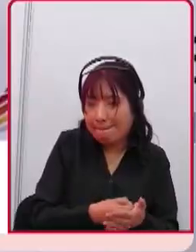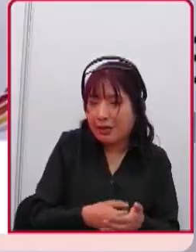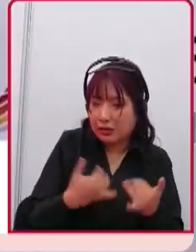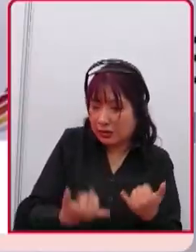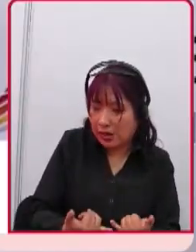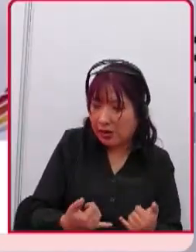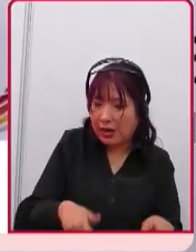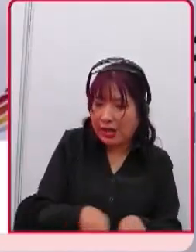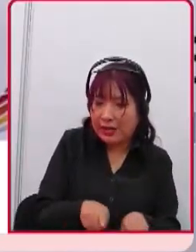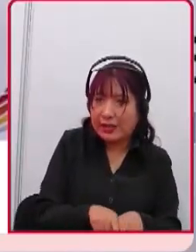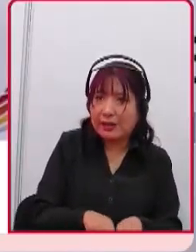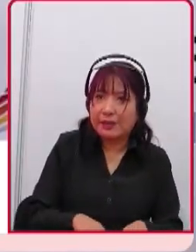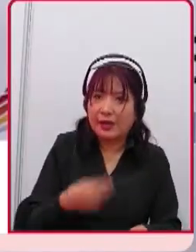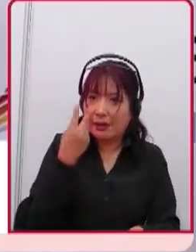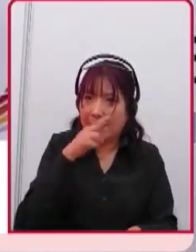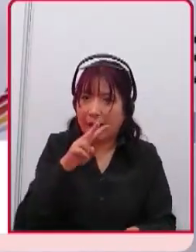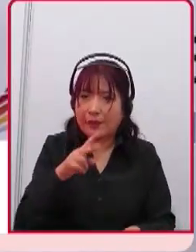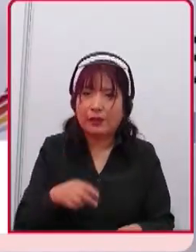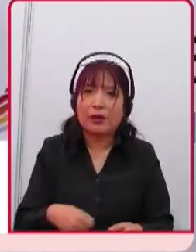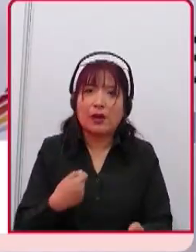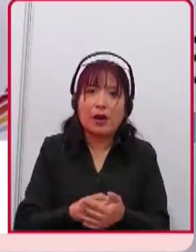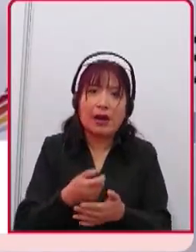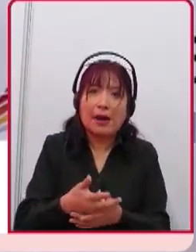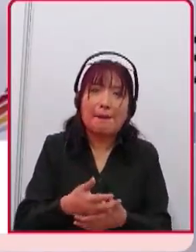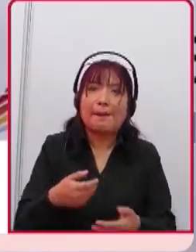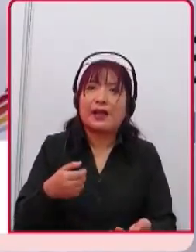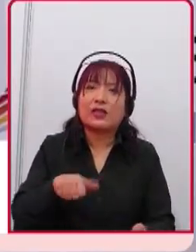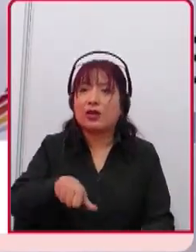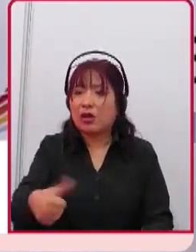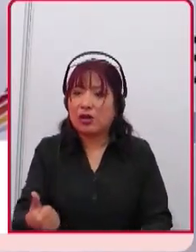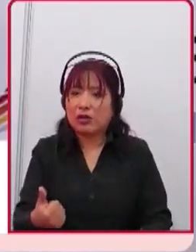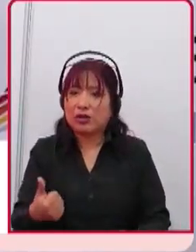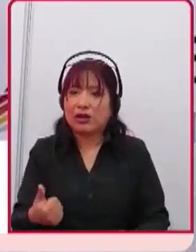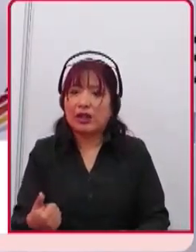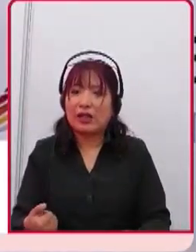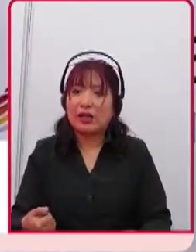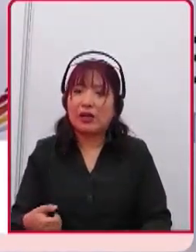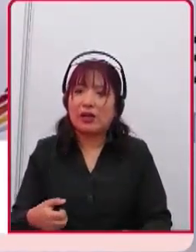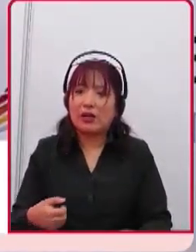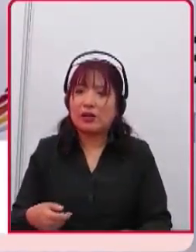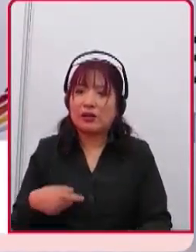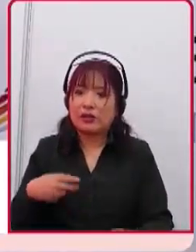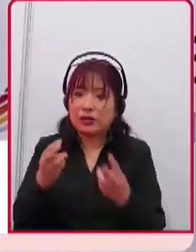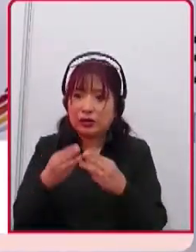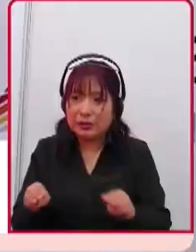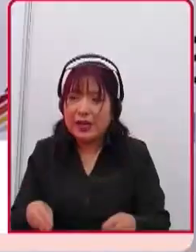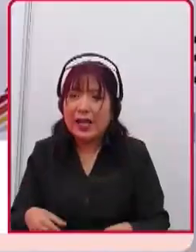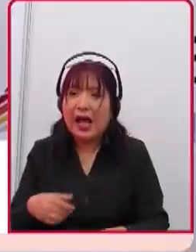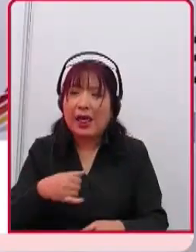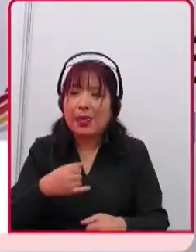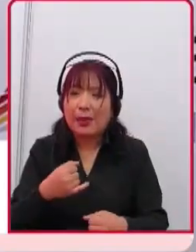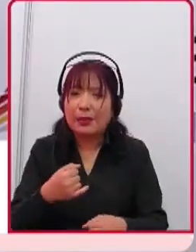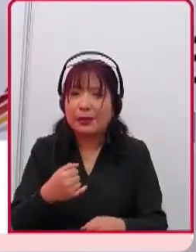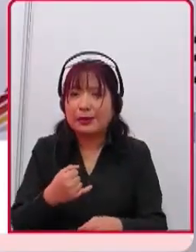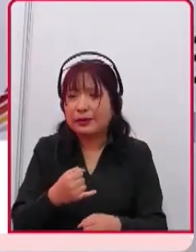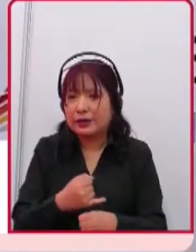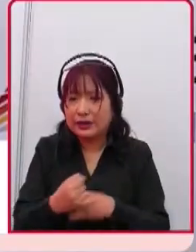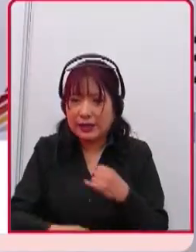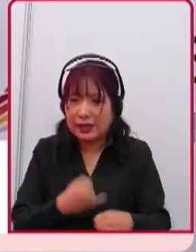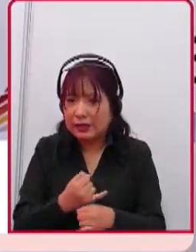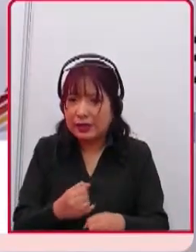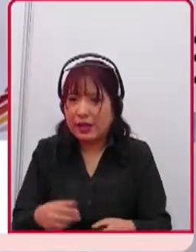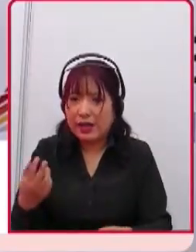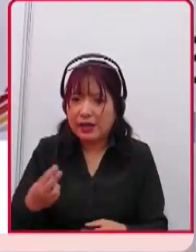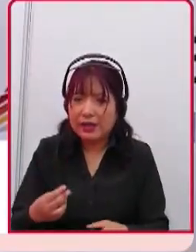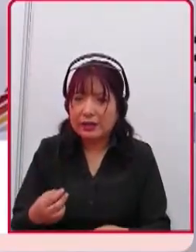algunas plataformas internacionales como Standard & Poor's, que justamente tiene un estimado del precio del cobre de aquí a unos 10, 15, 20 años. De